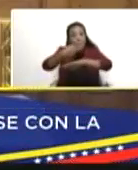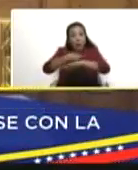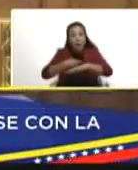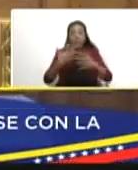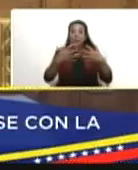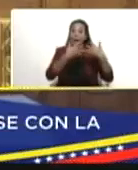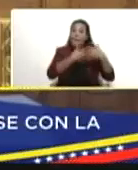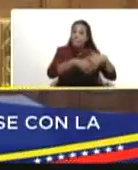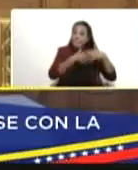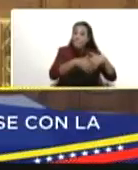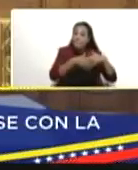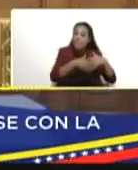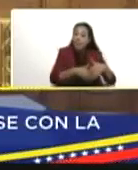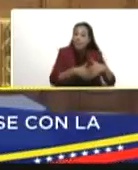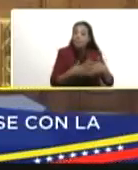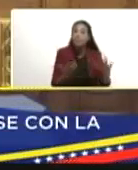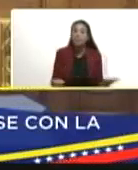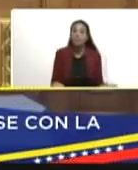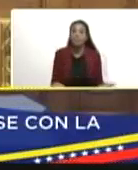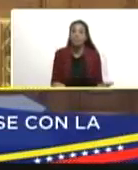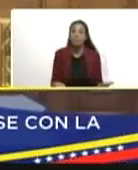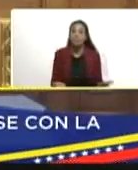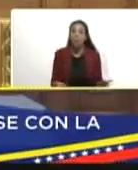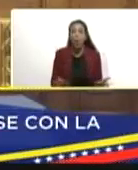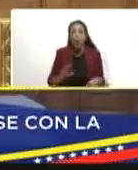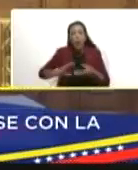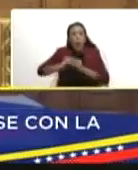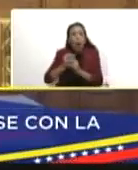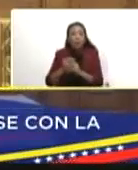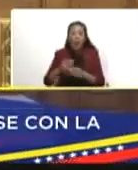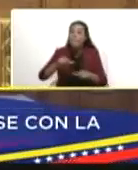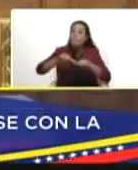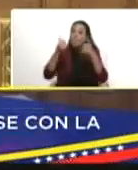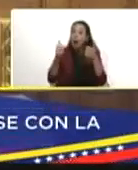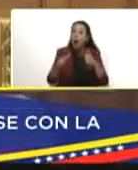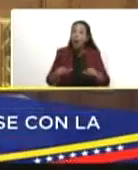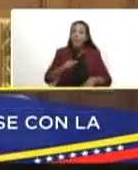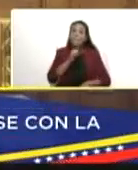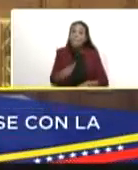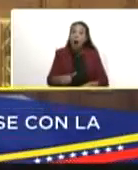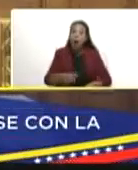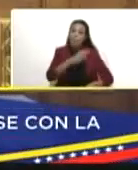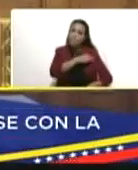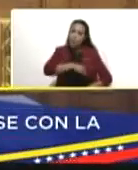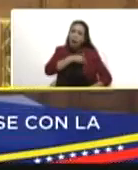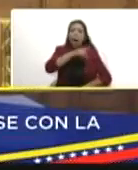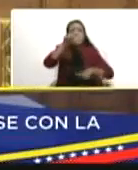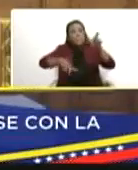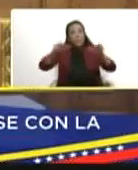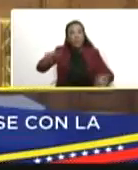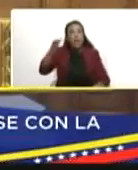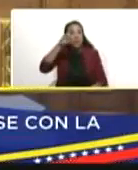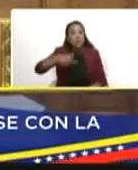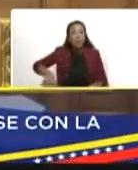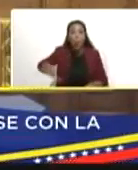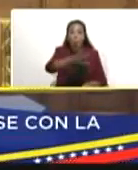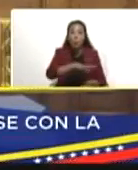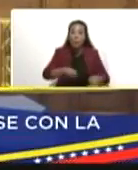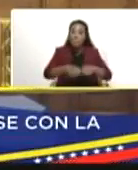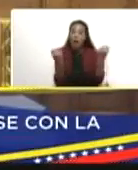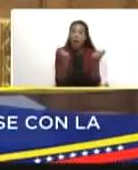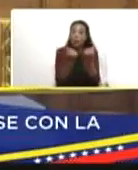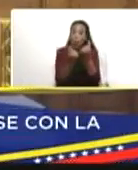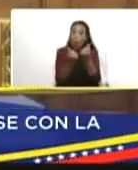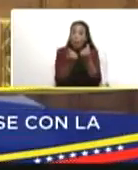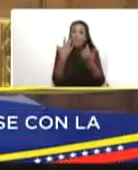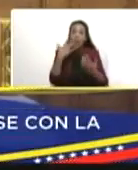las empresas ocasionando un gran daño moral a todos y un gran daño económico